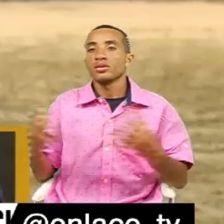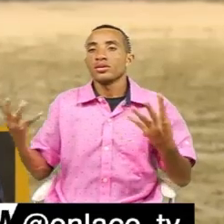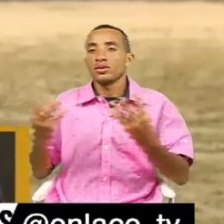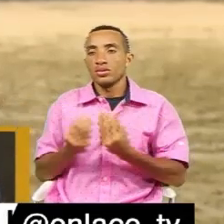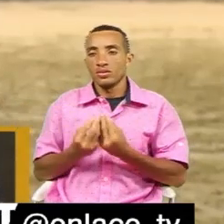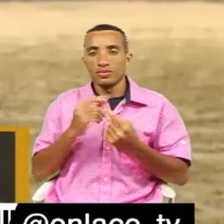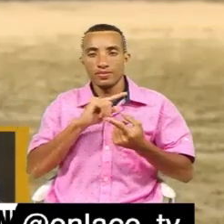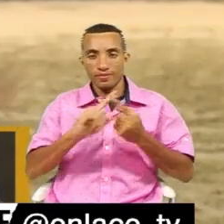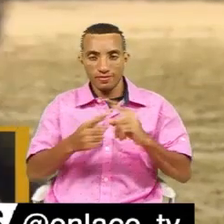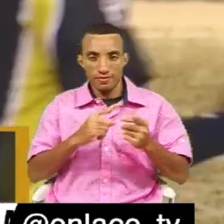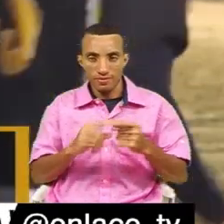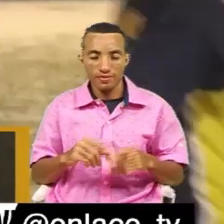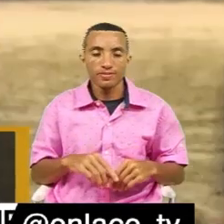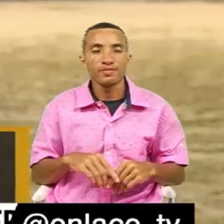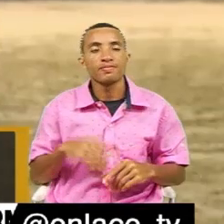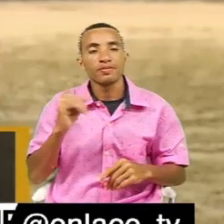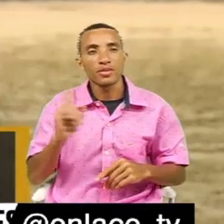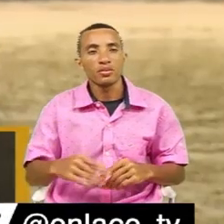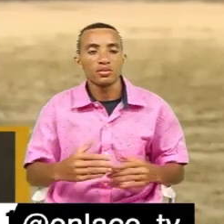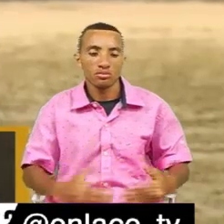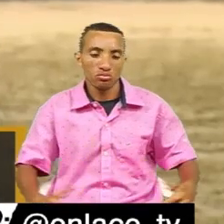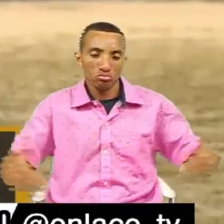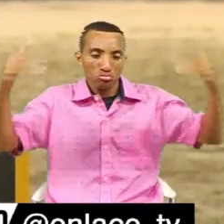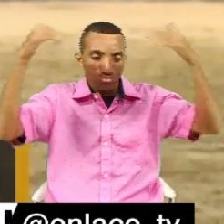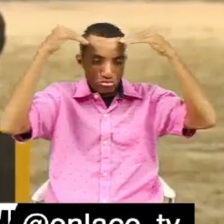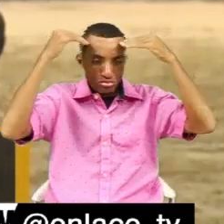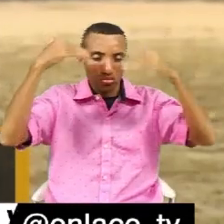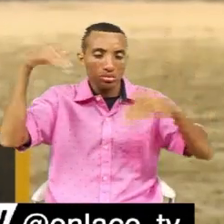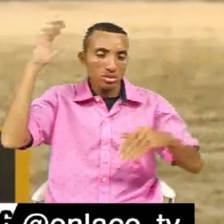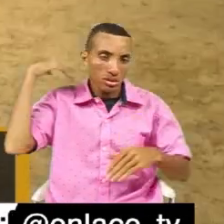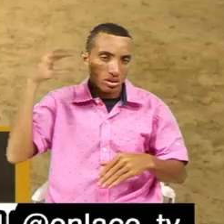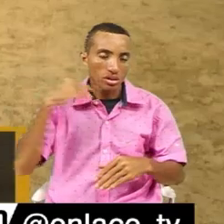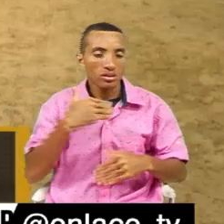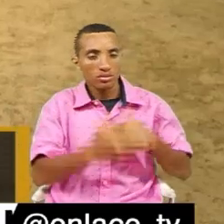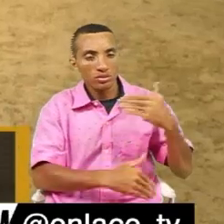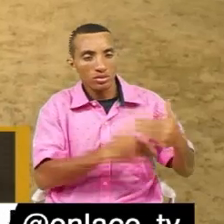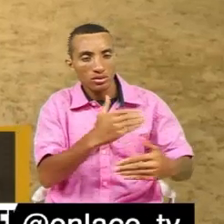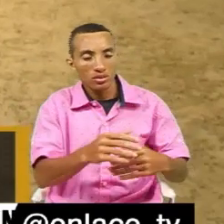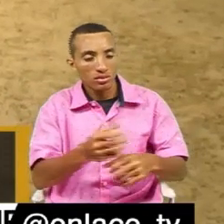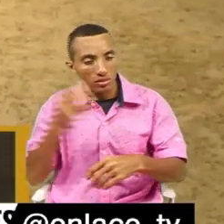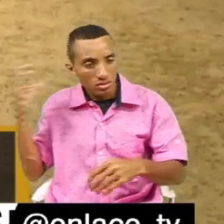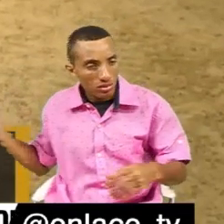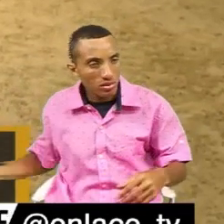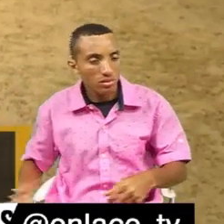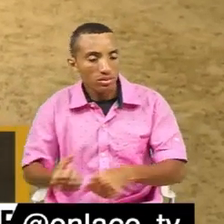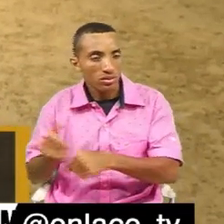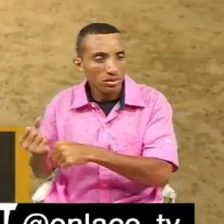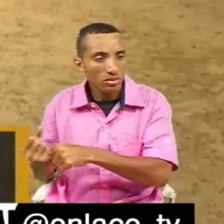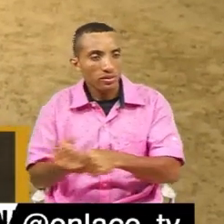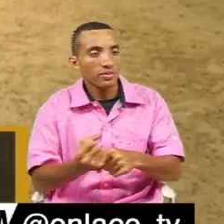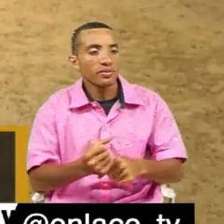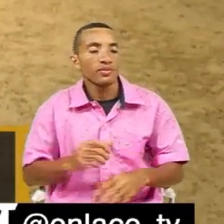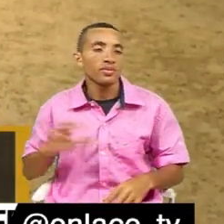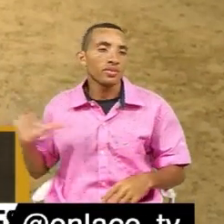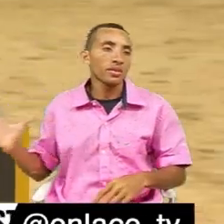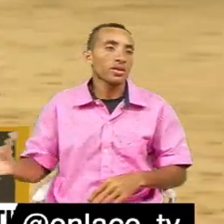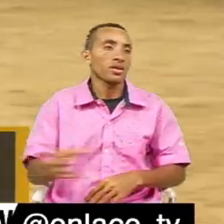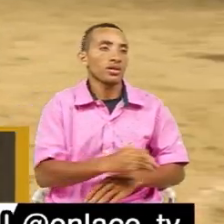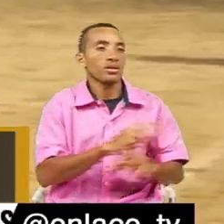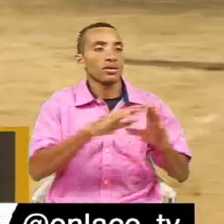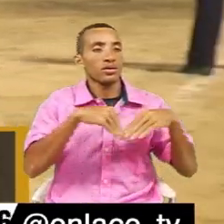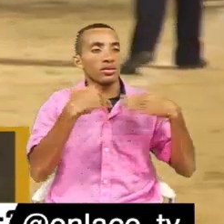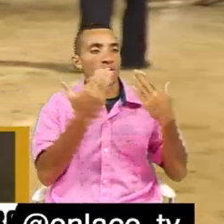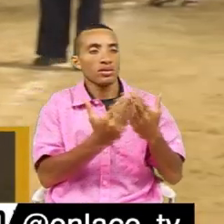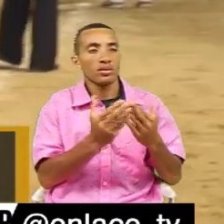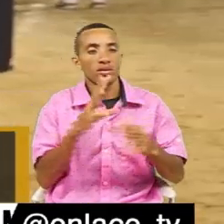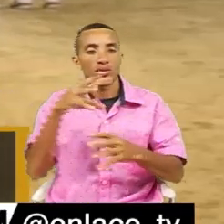cuales una gran parte hemos crecido juntos. Venimos de un proceso de béisbol, veníamos de la mayoría de escuela de club infanta